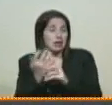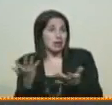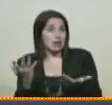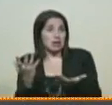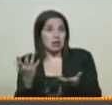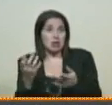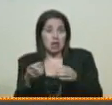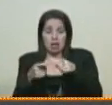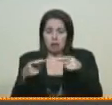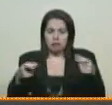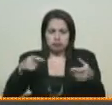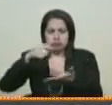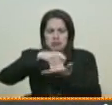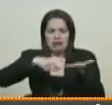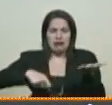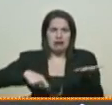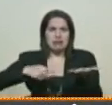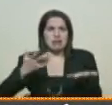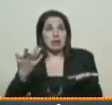¡China!